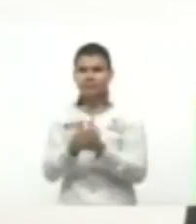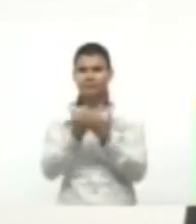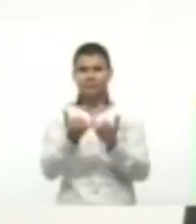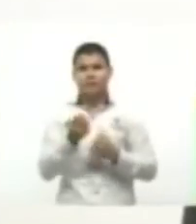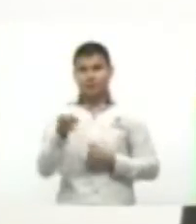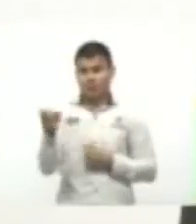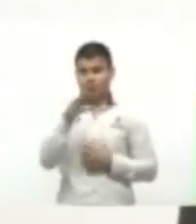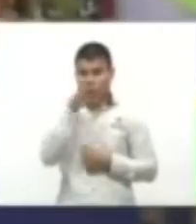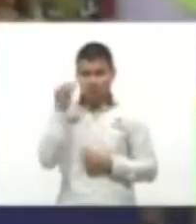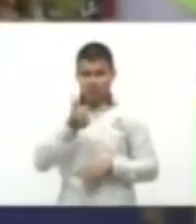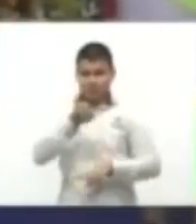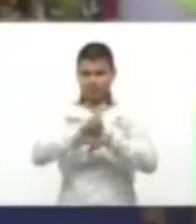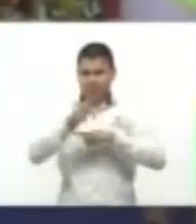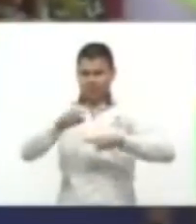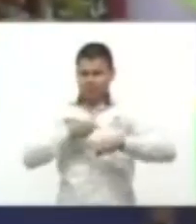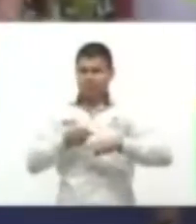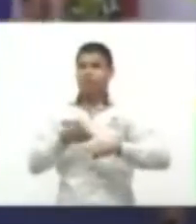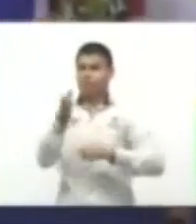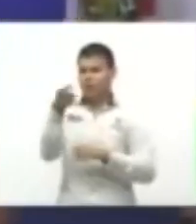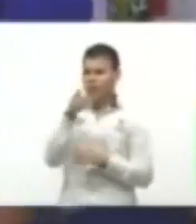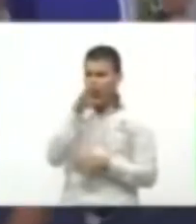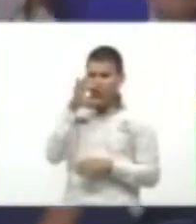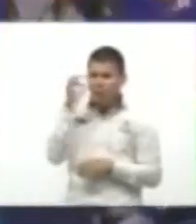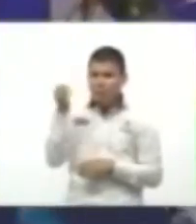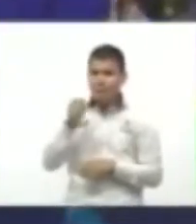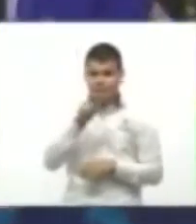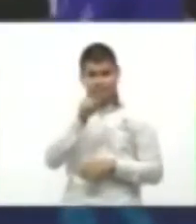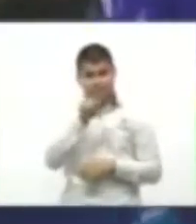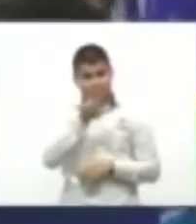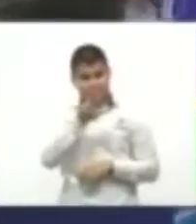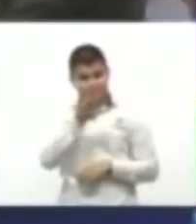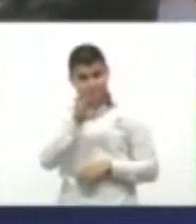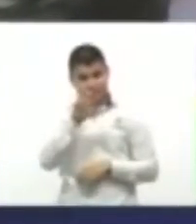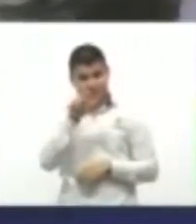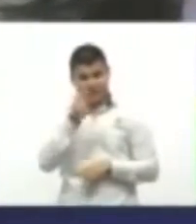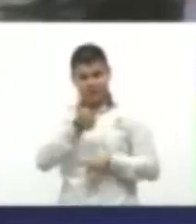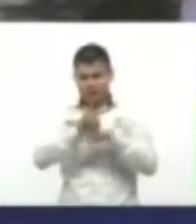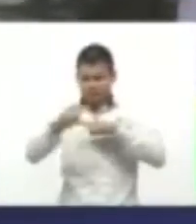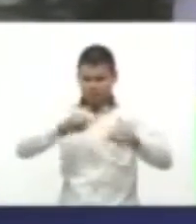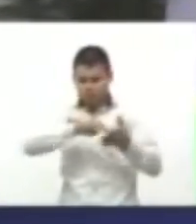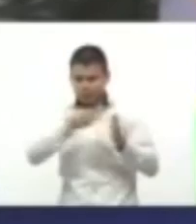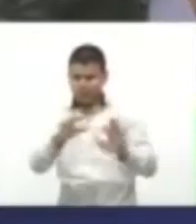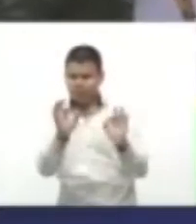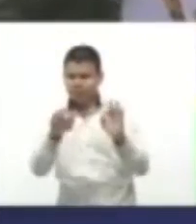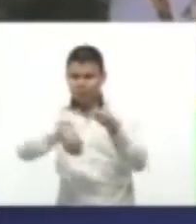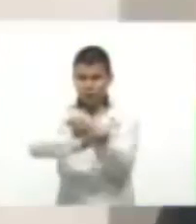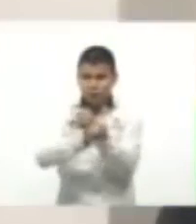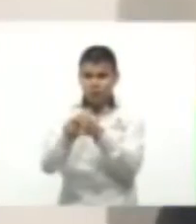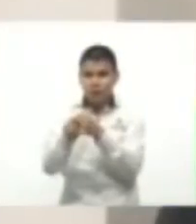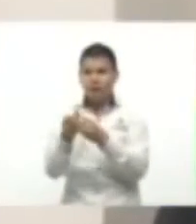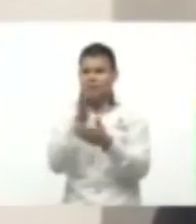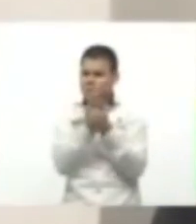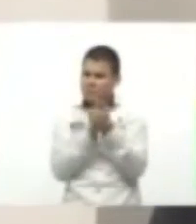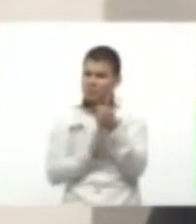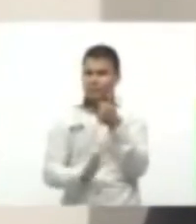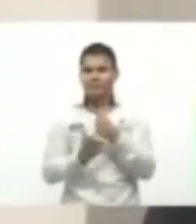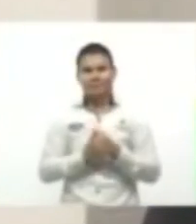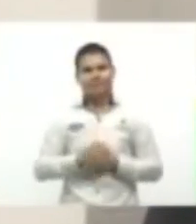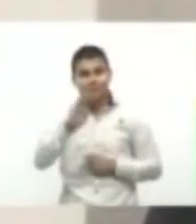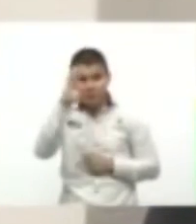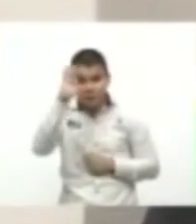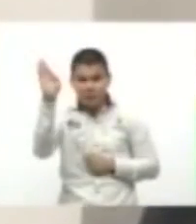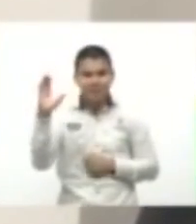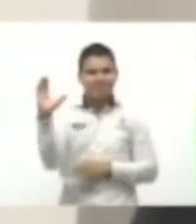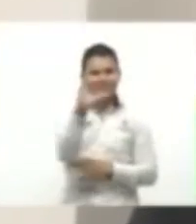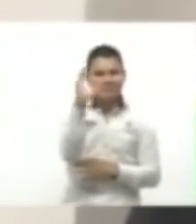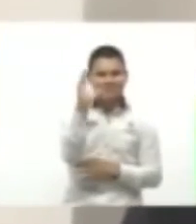tan todo dentro del mundo del fútbol? Las entradas para este evento y una cena que habrá posteriormente están a la venta en Tu Boleta. Hola amigos colombianos,